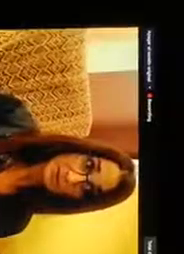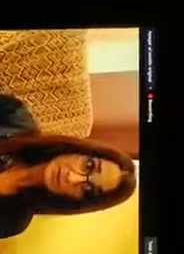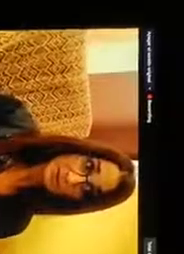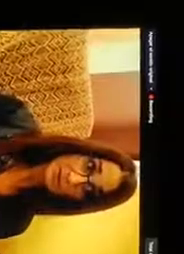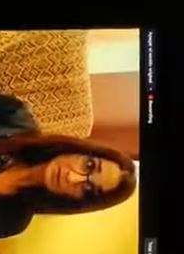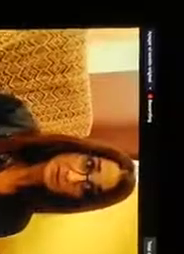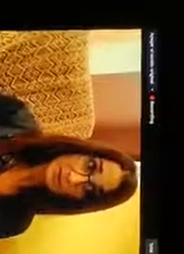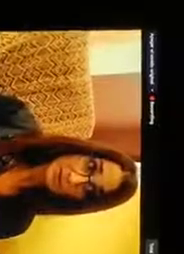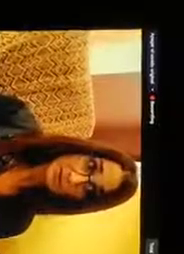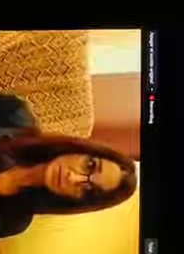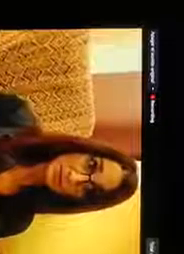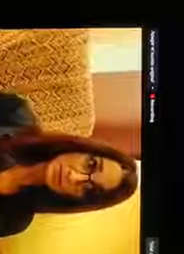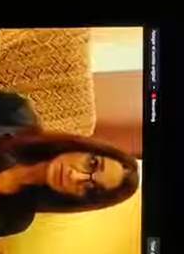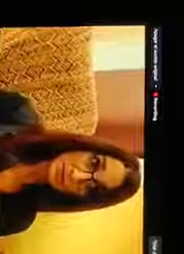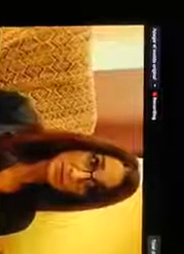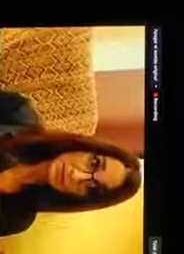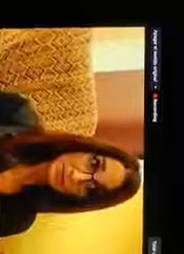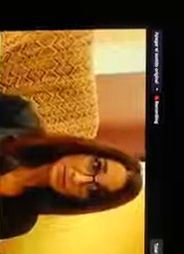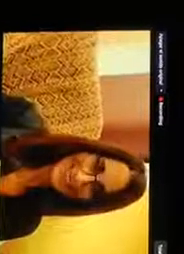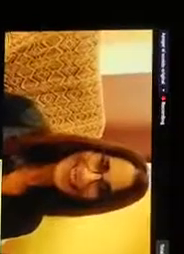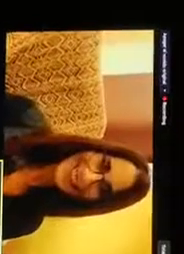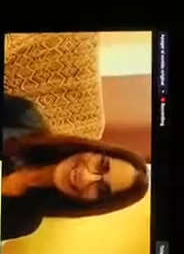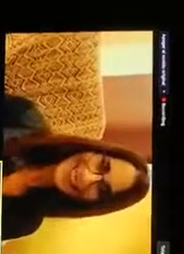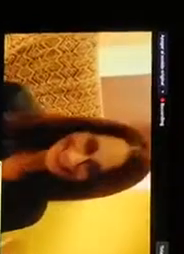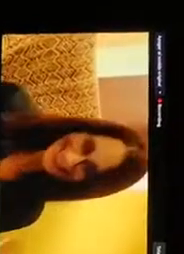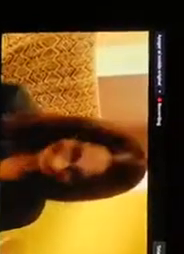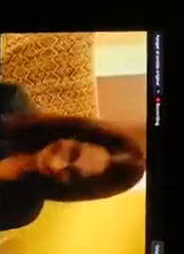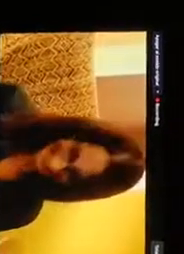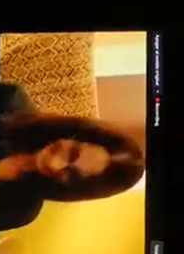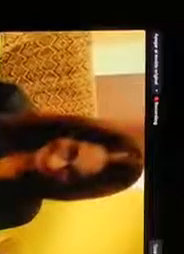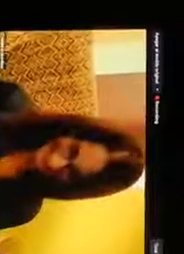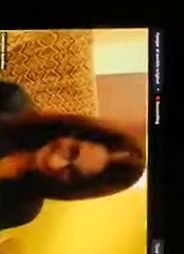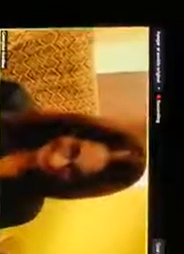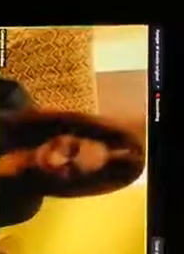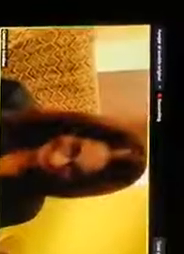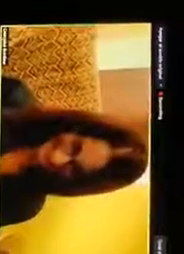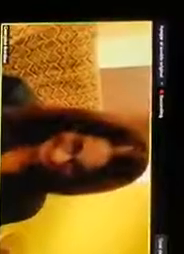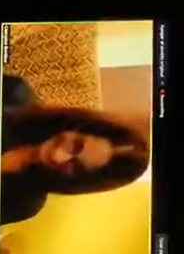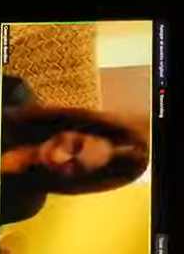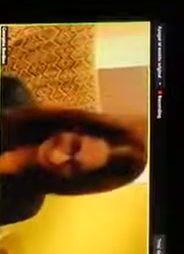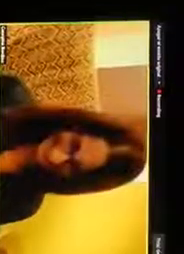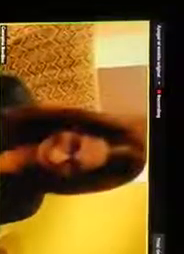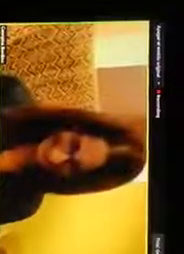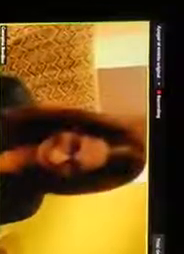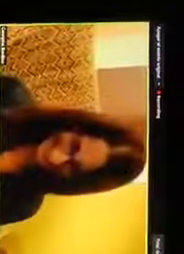que ver, ahí nos mandan corazones, chicas, así que gracias por la espera.